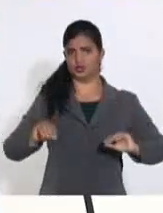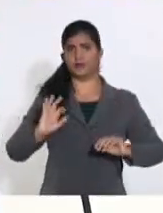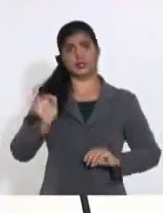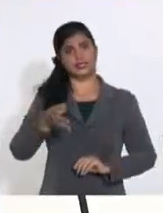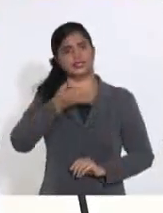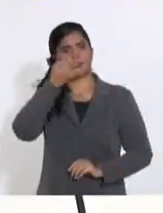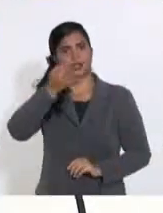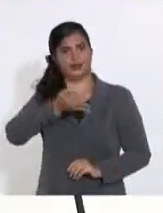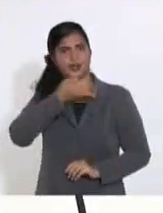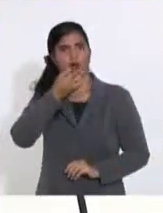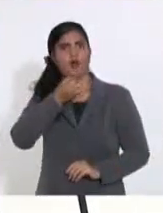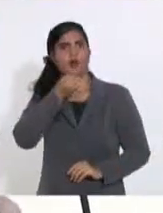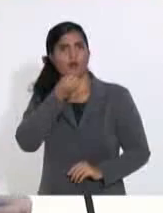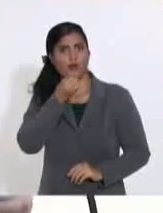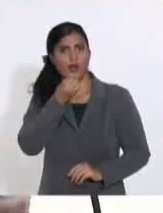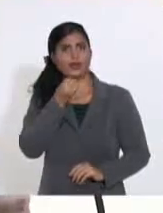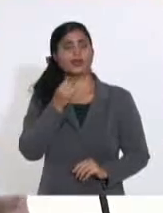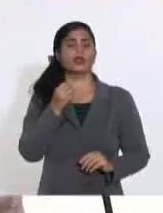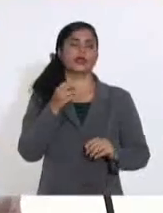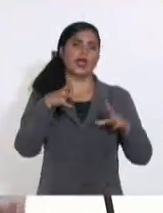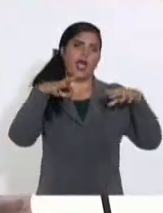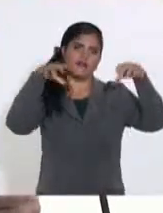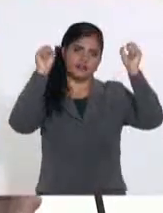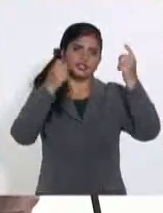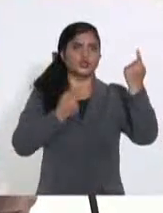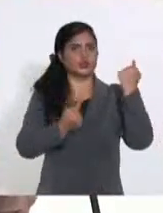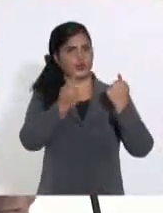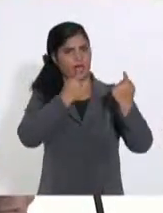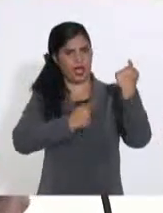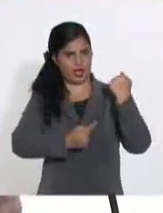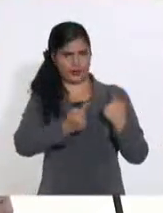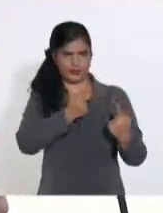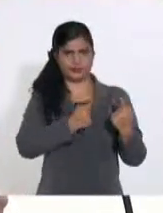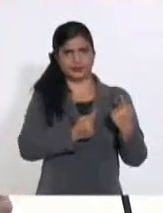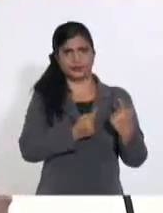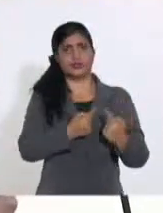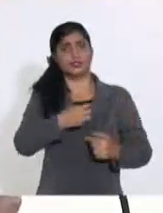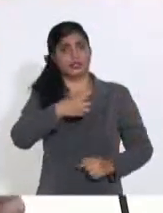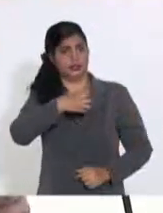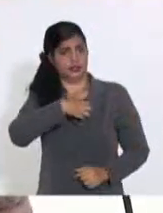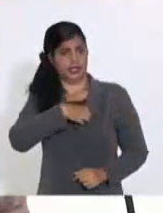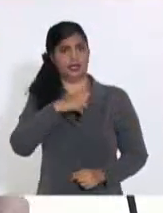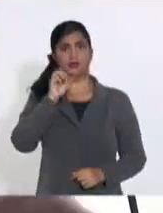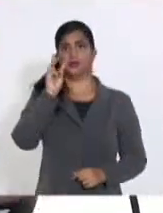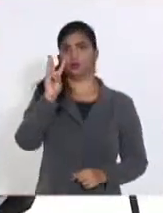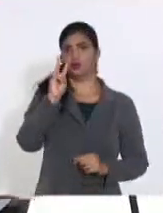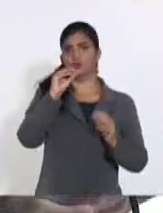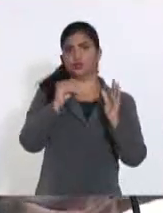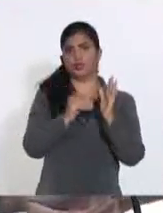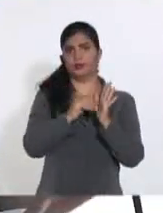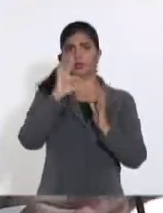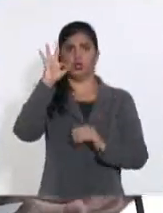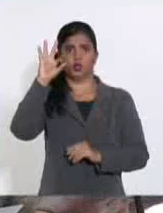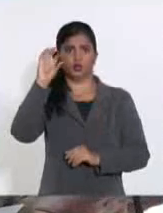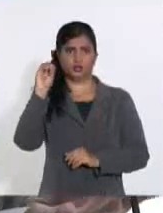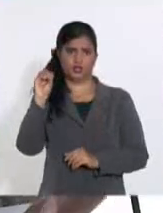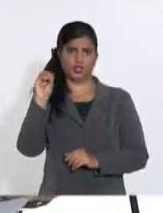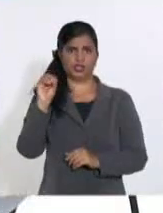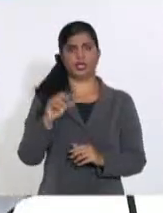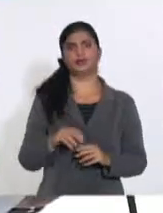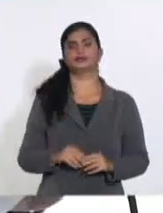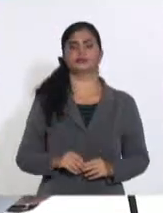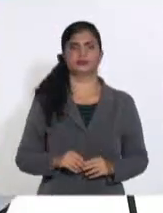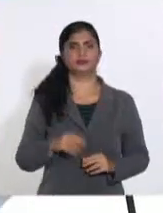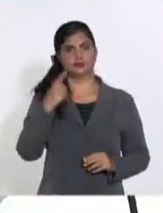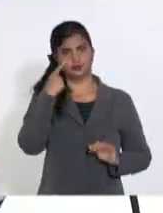ocurre sobre las diez diez y treinta minutos de la noche y tenemos previsto una disponibilidad de tres mil ochentas si se juega como puede apreciar